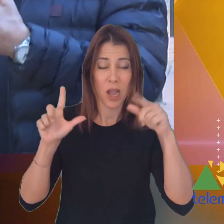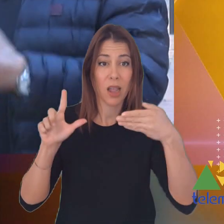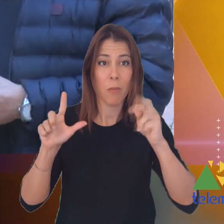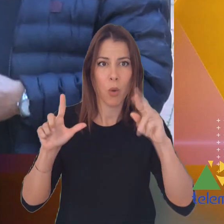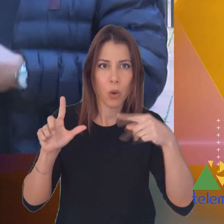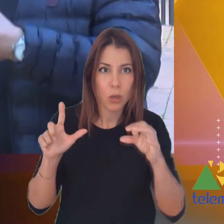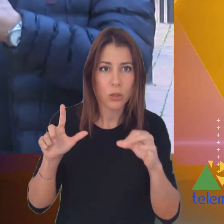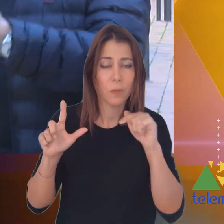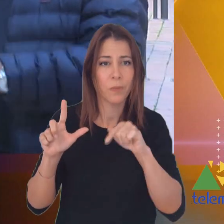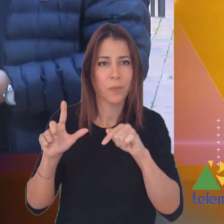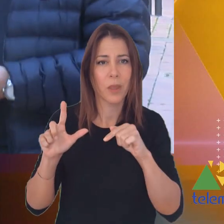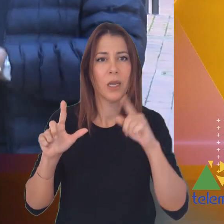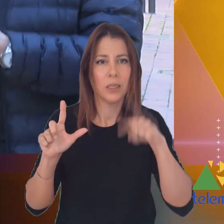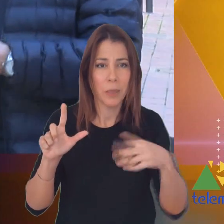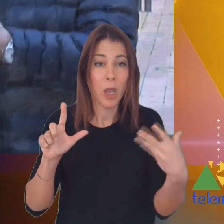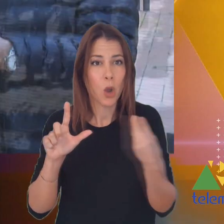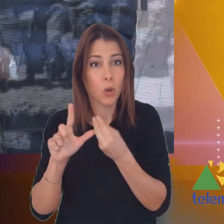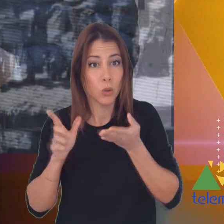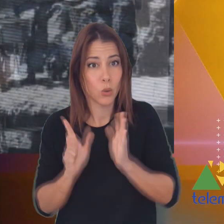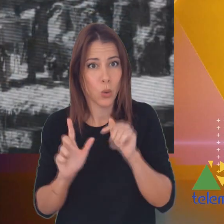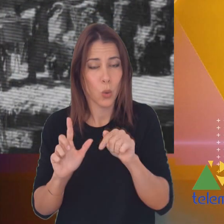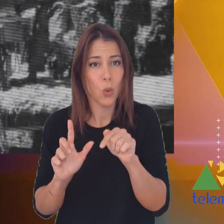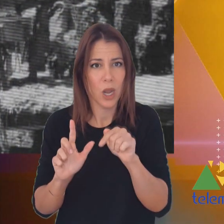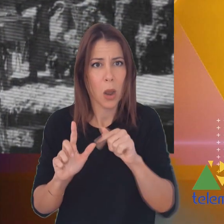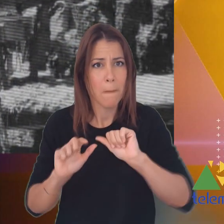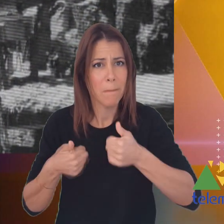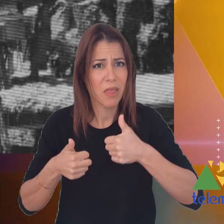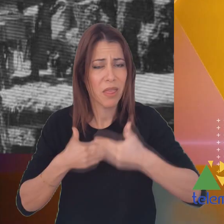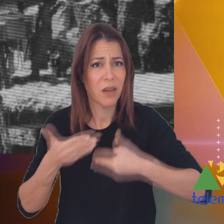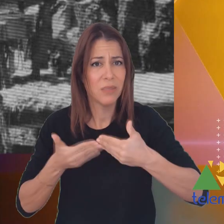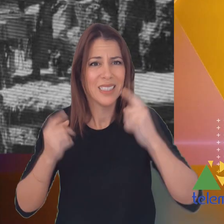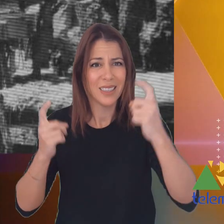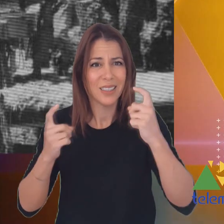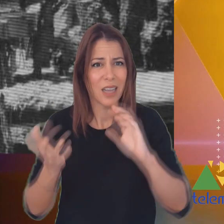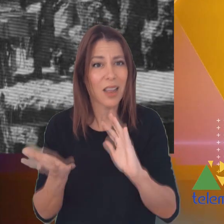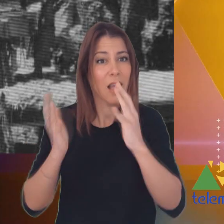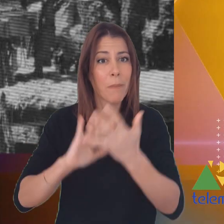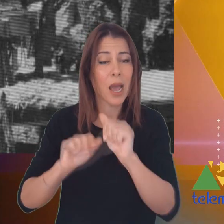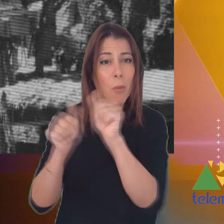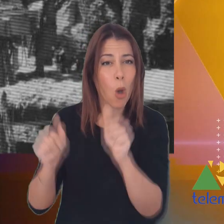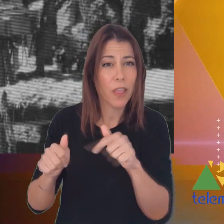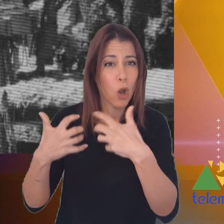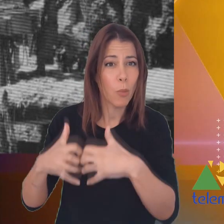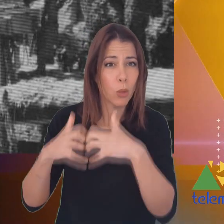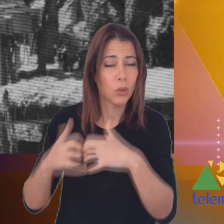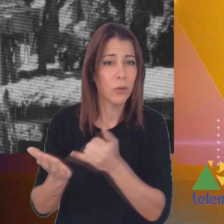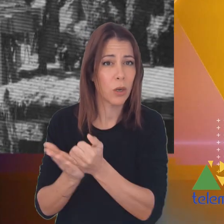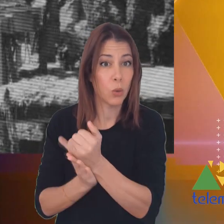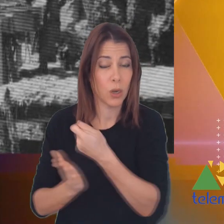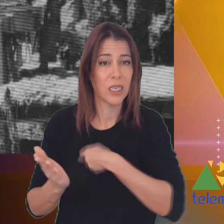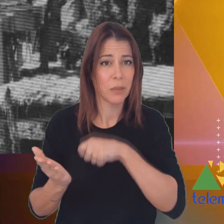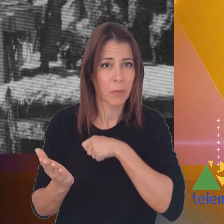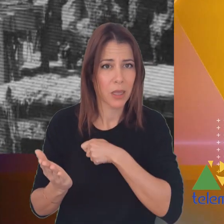Burgos el Augusto Burgos y tal, los que empiezan a intentar cambiar el modelo productivo de la agricultura